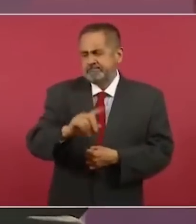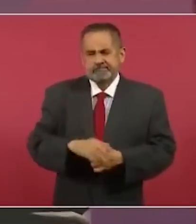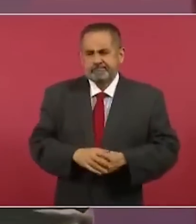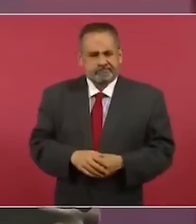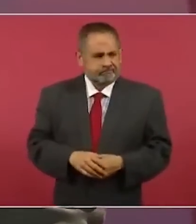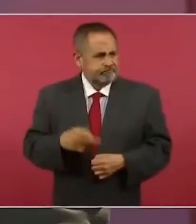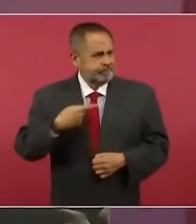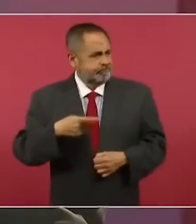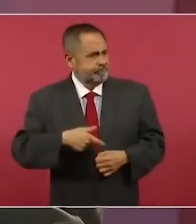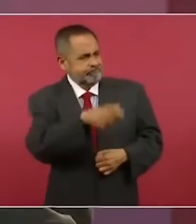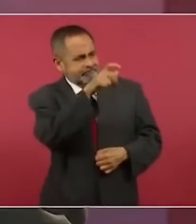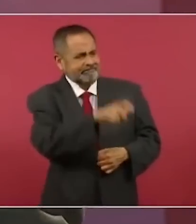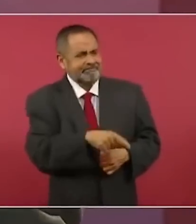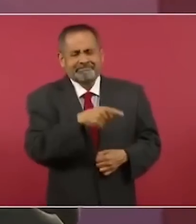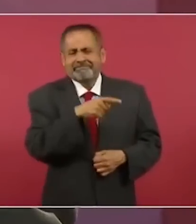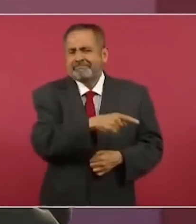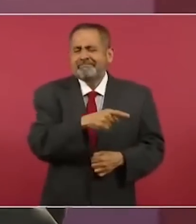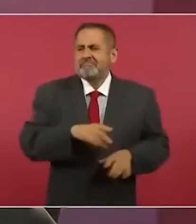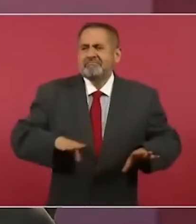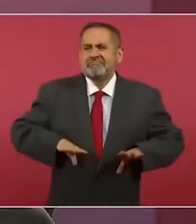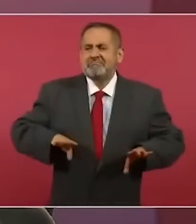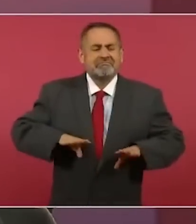personas con esta